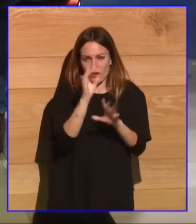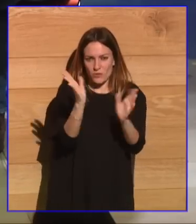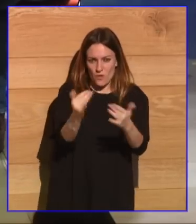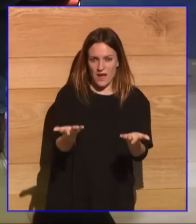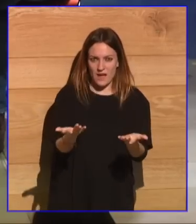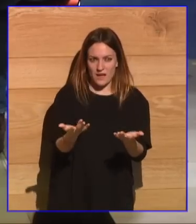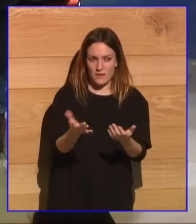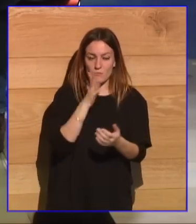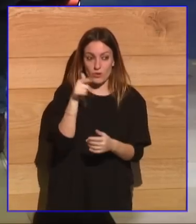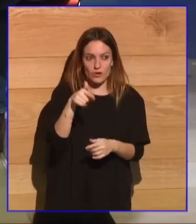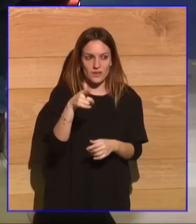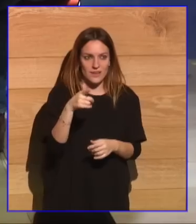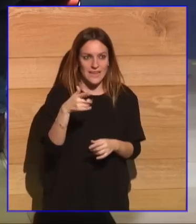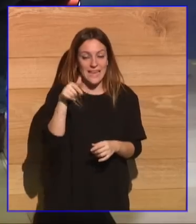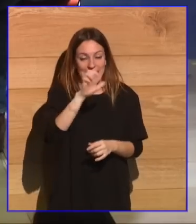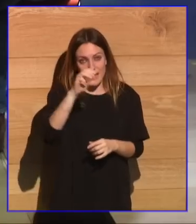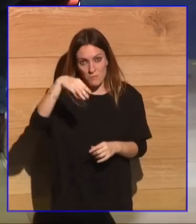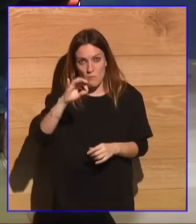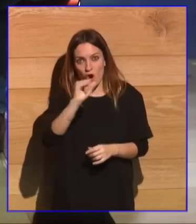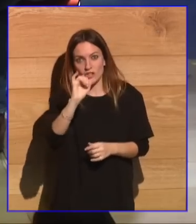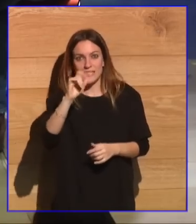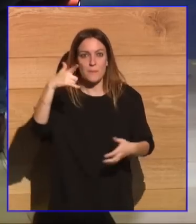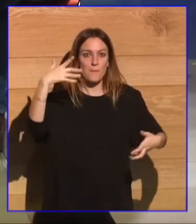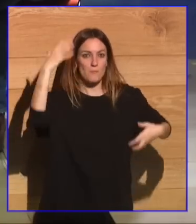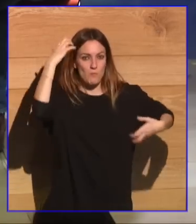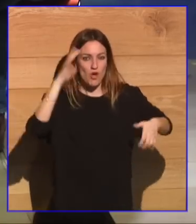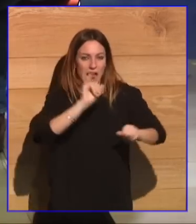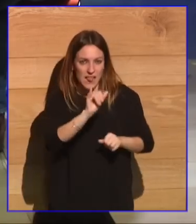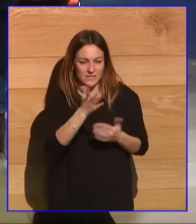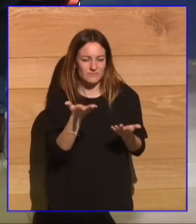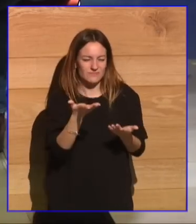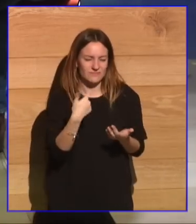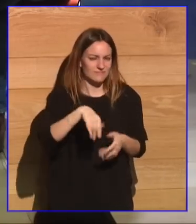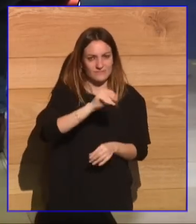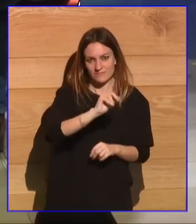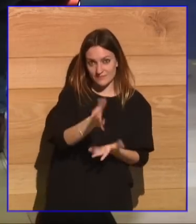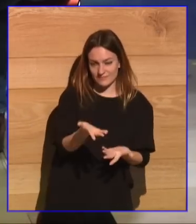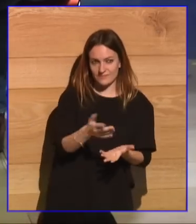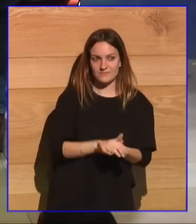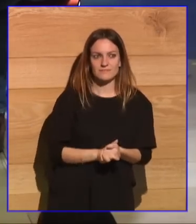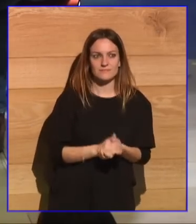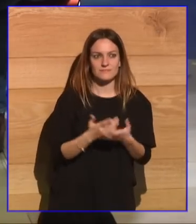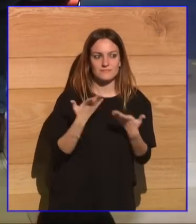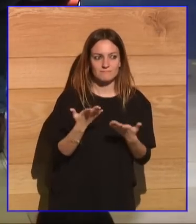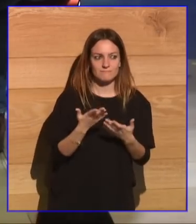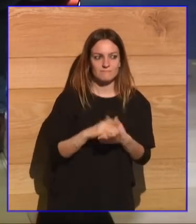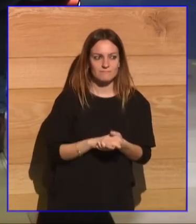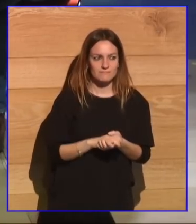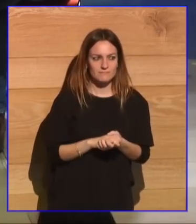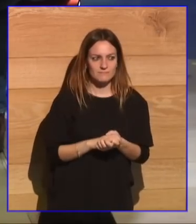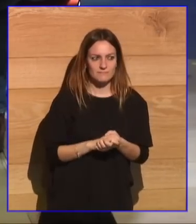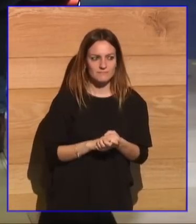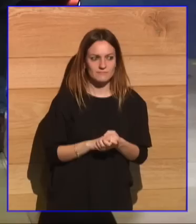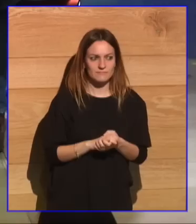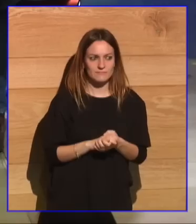un emoji de mono. Sí, ahí está. Entonces claro. Y película con mono, obra maestra. Digo que no había los precedentes de la película de los Who.